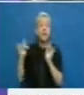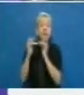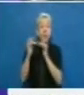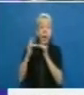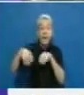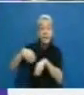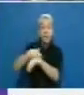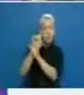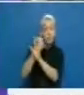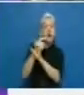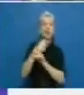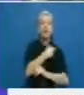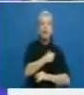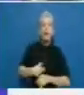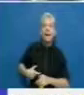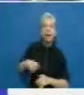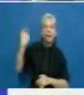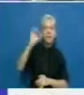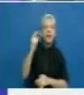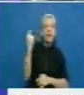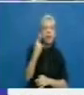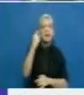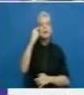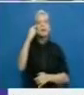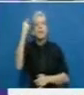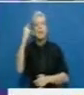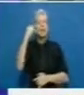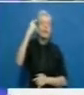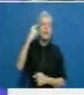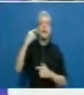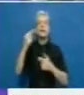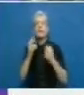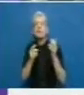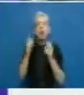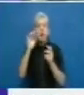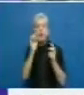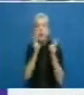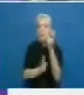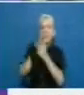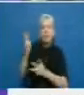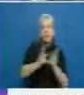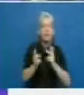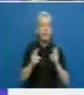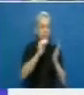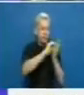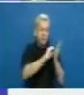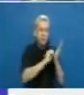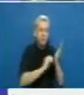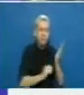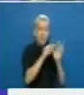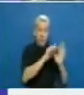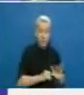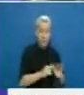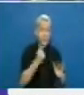gobernadores, lanzaron varias ideas, redactaron un documento en el que tienen varias iniciativas para plantear, pero se destaca esto